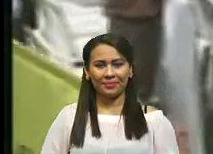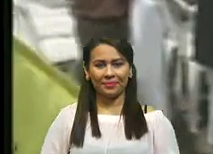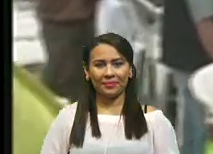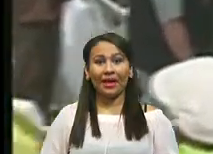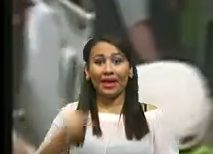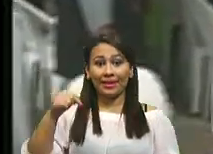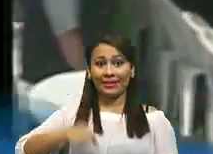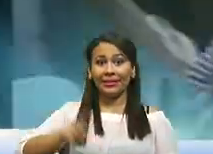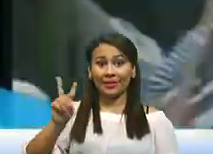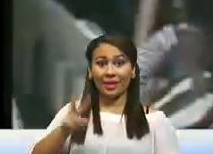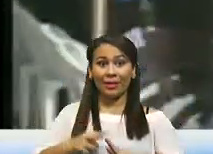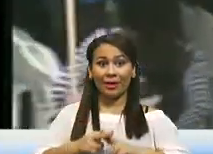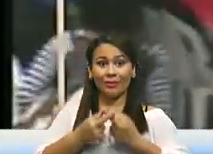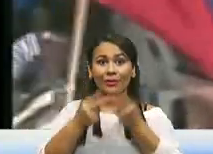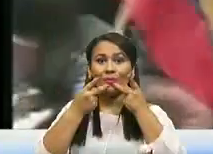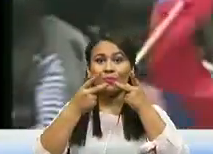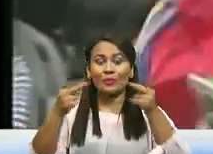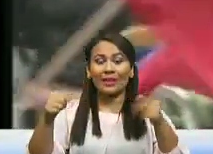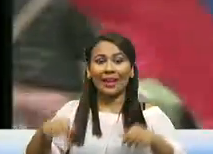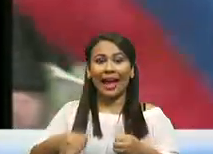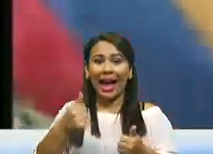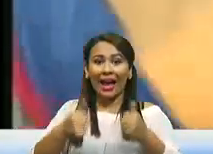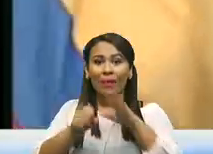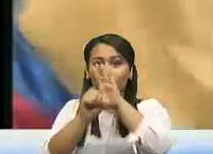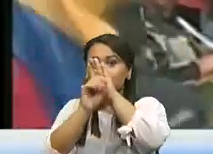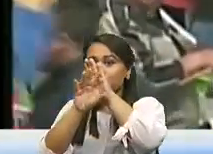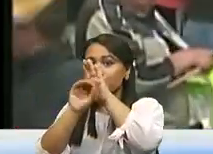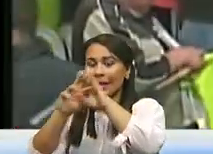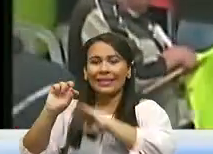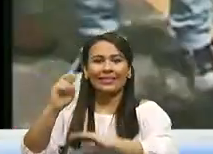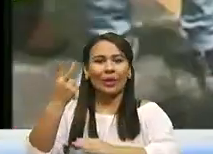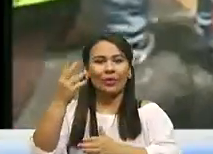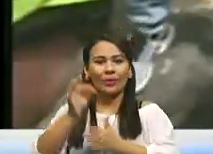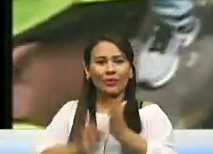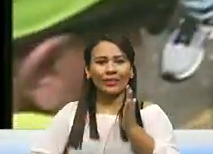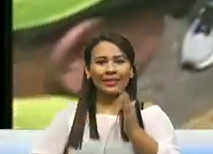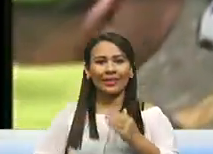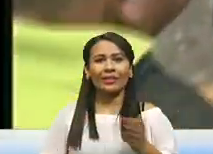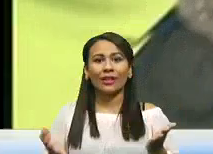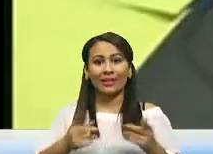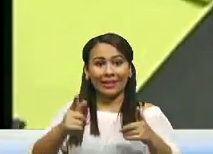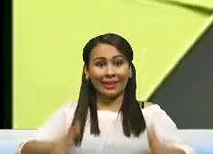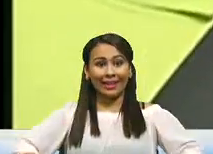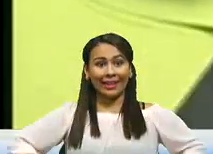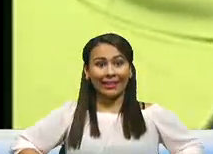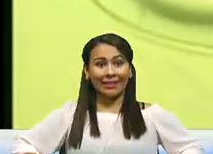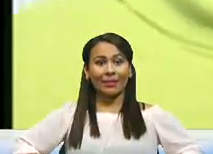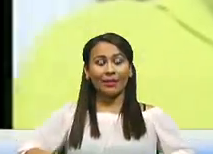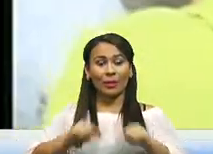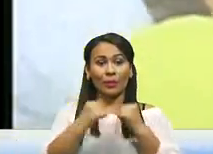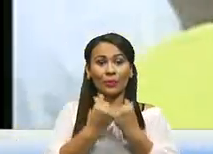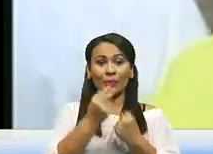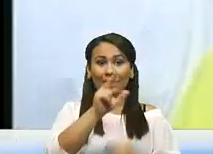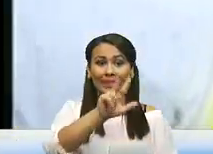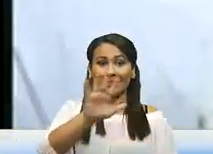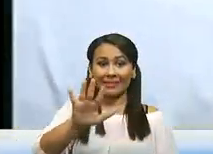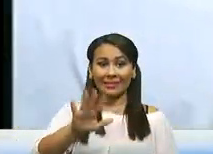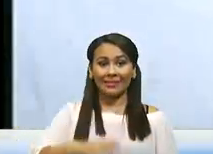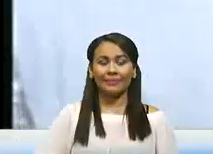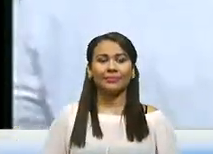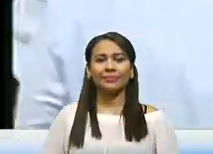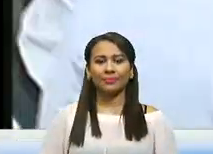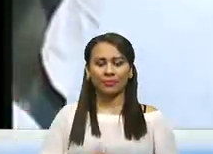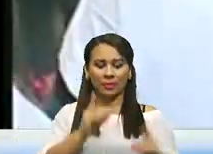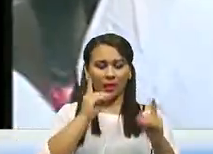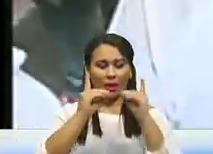Este viernes inició oficialmente la campaña electoral de la segunda vuelta. Así es que el candidato por Alianza País, Lenín Moreno, mantuvo